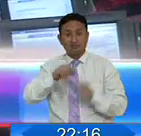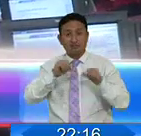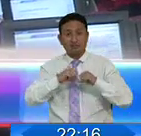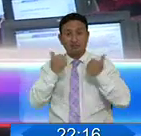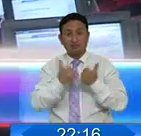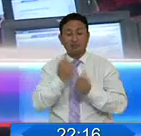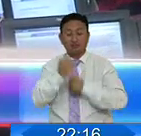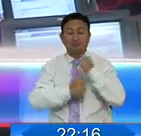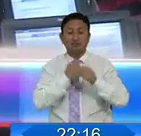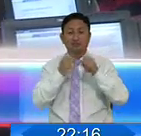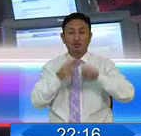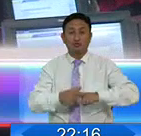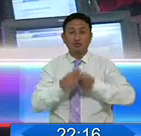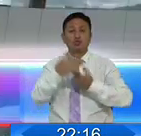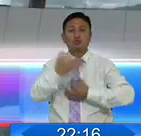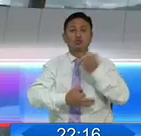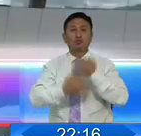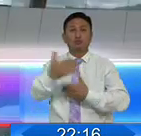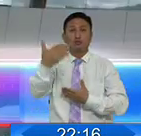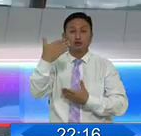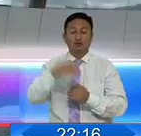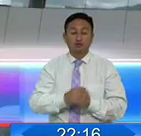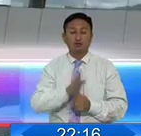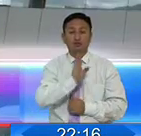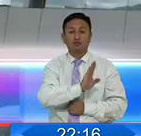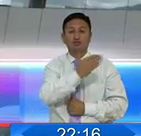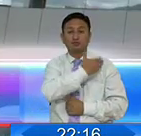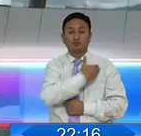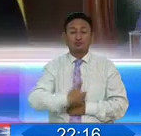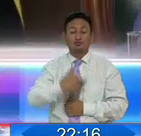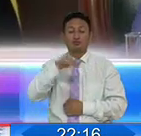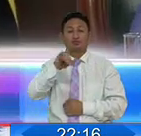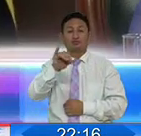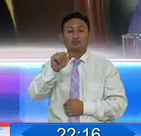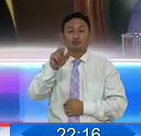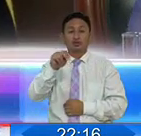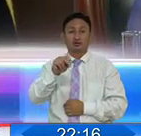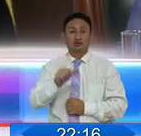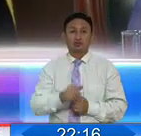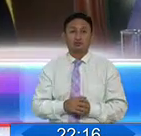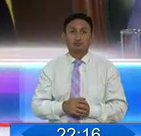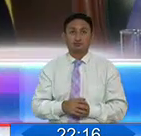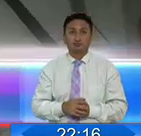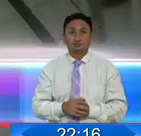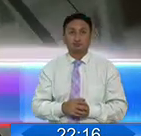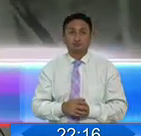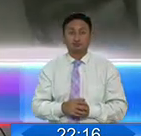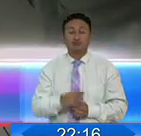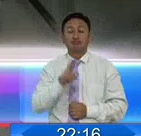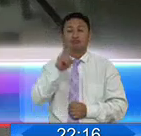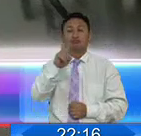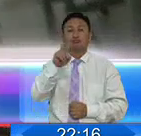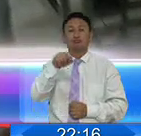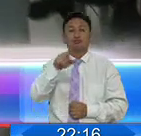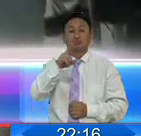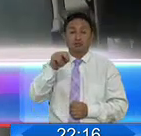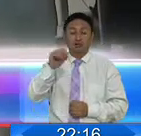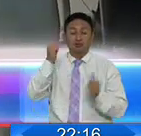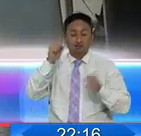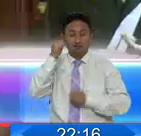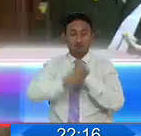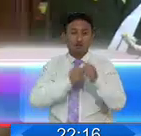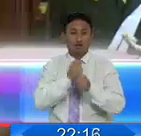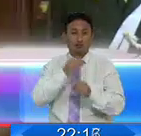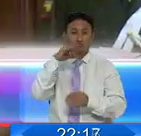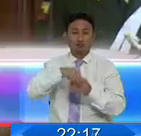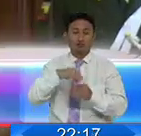empezar el año tratando el juicio político a la presidenta del consejo nacional electoral diana tamayo considerando que de 2020 será año electoral